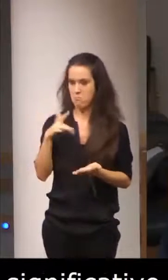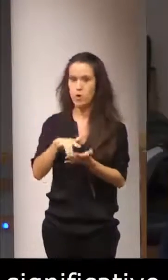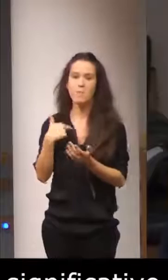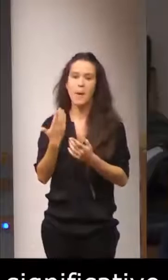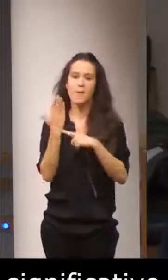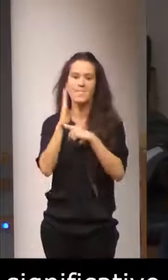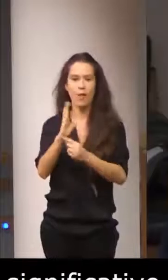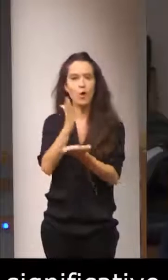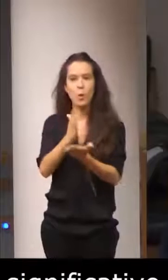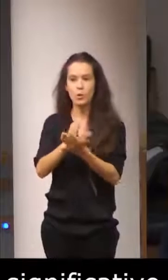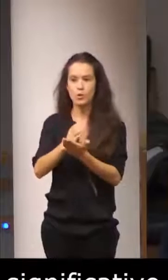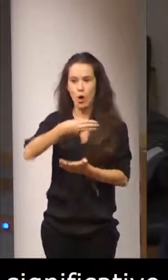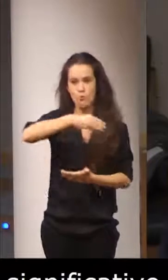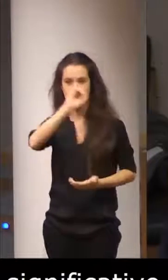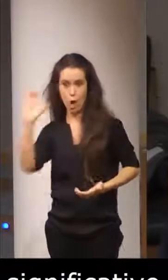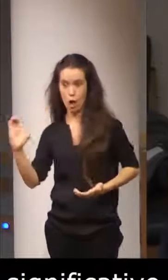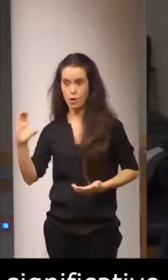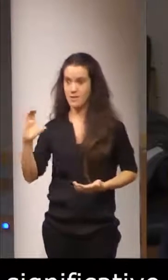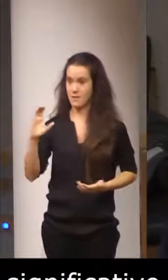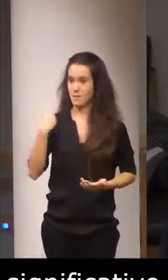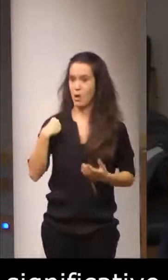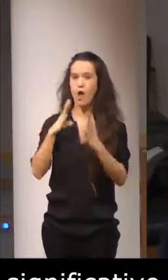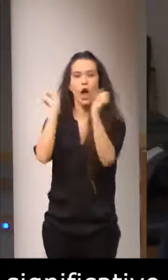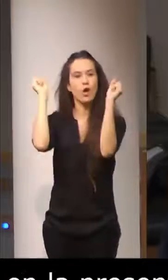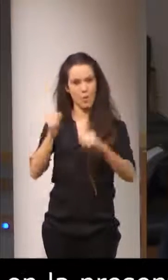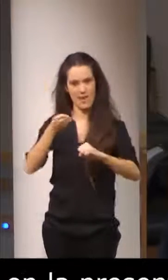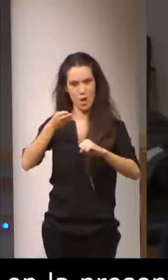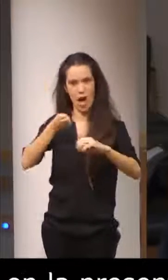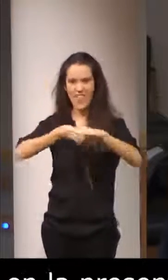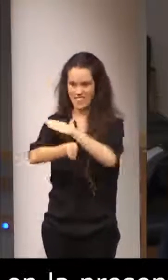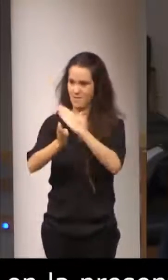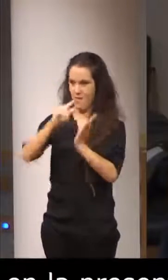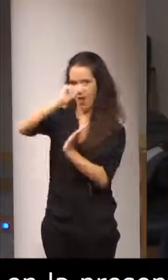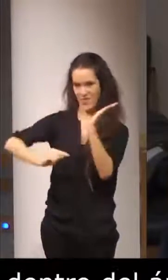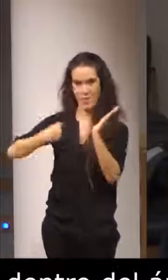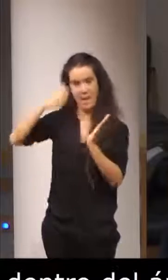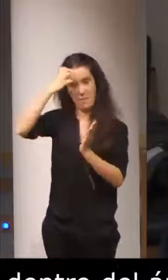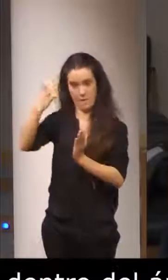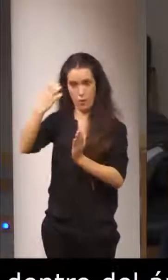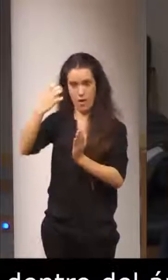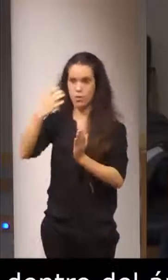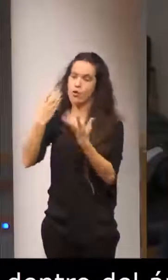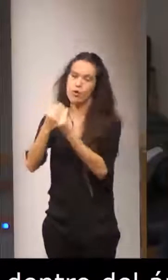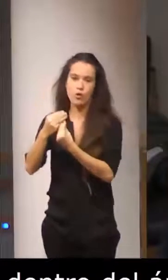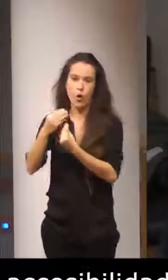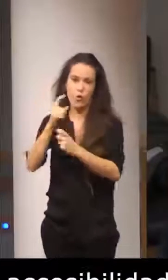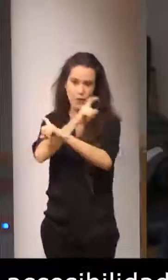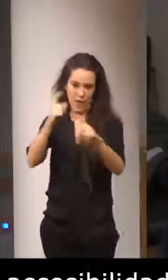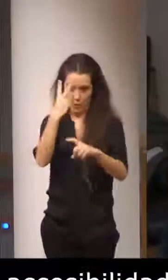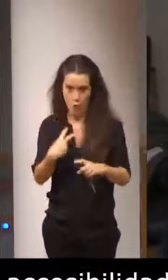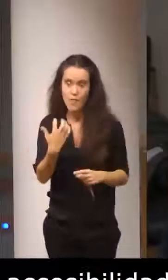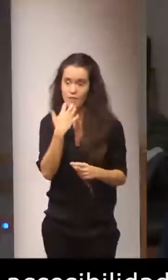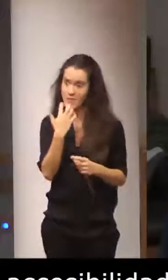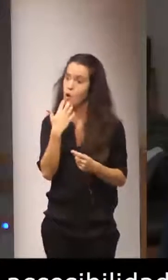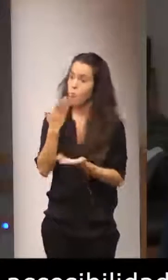MOOC dentro del ámbito del convenio de accesibilidad que ha firmado el Real Patronato con Fundación 11 por ejemplo o en este